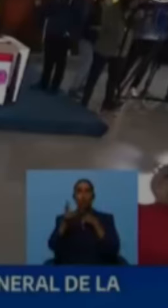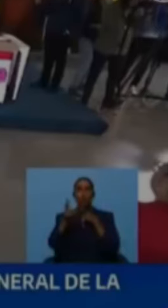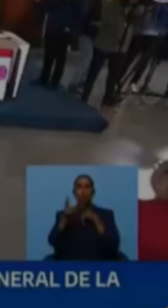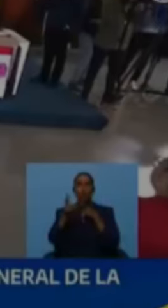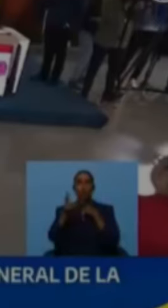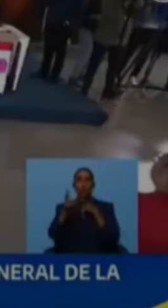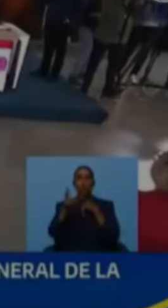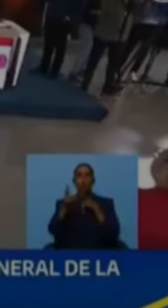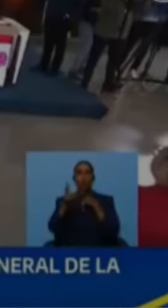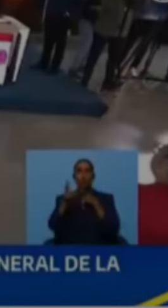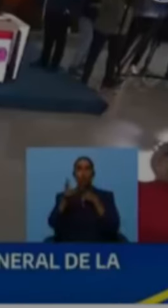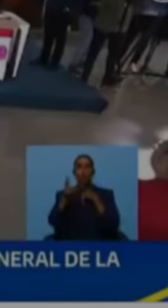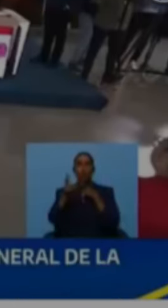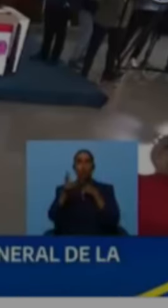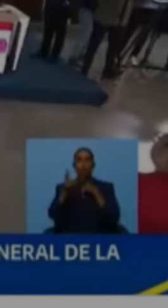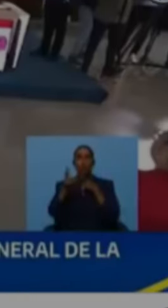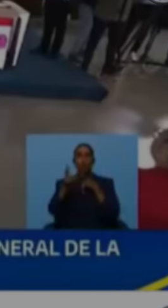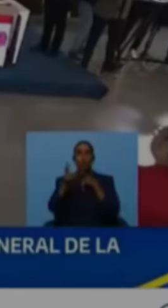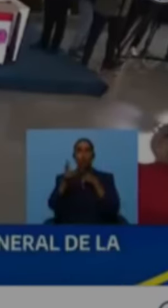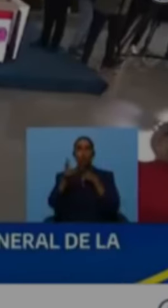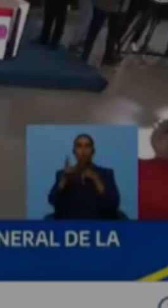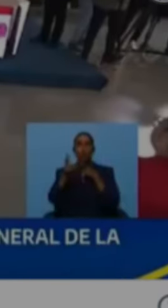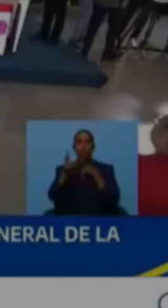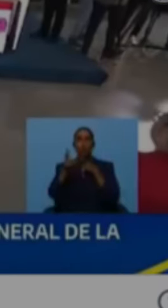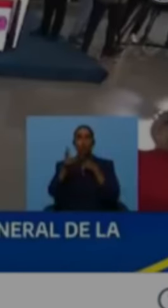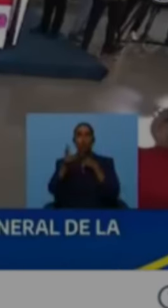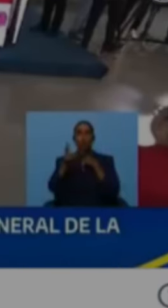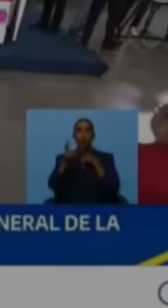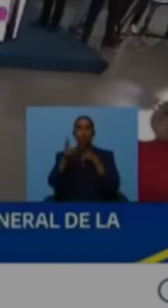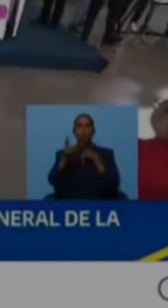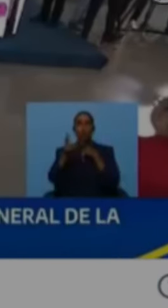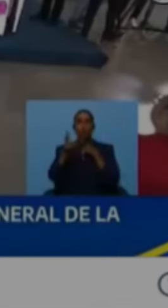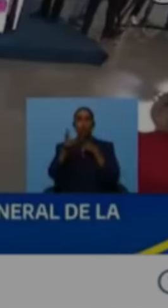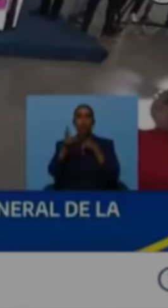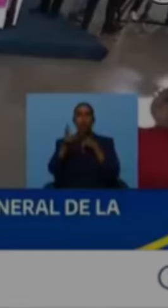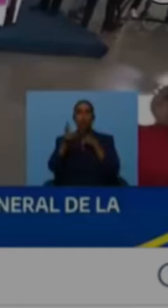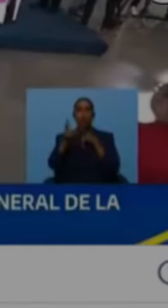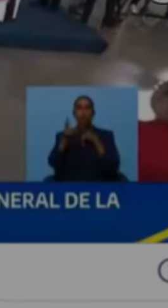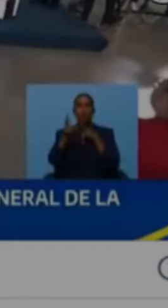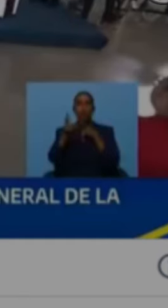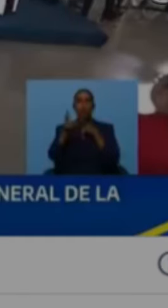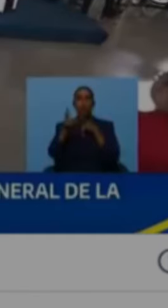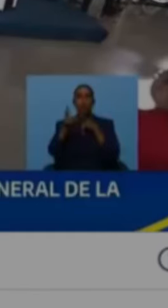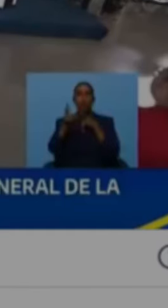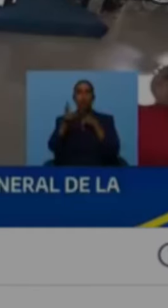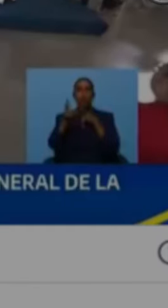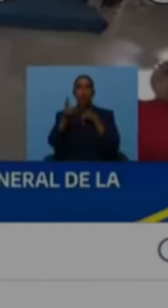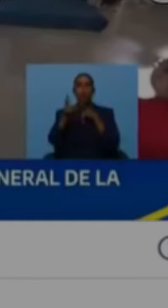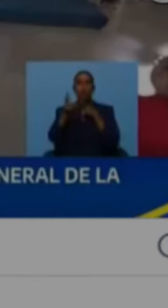PNB, Servicio Bolivariano de Inteligencia Nacional, SEBIN, y el Cuerpo de Investigaciones Científicas, Penales